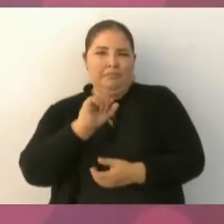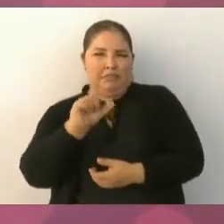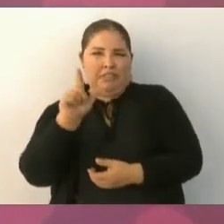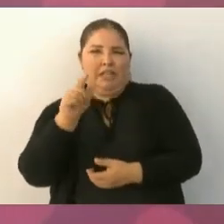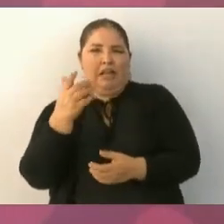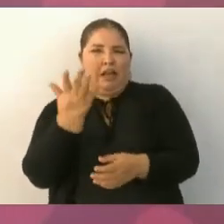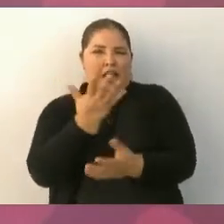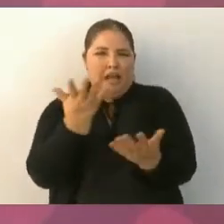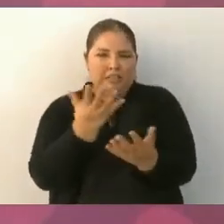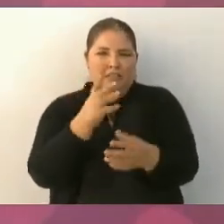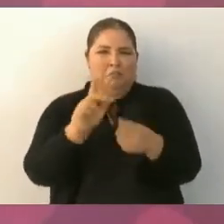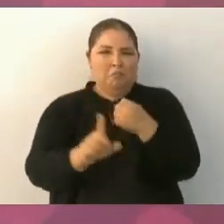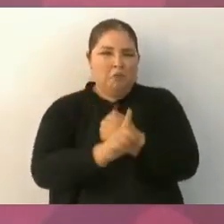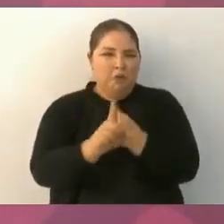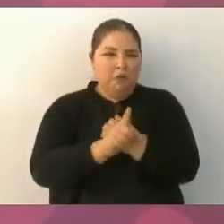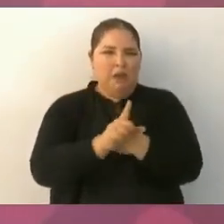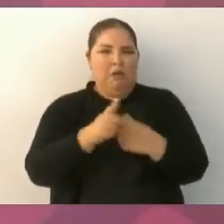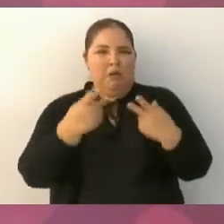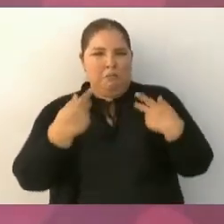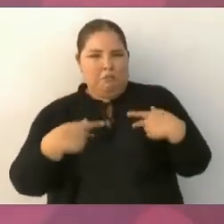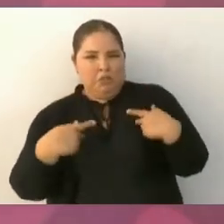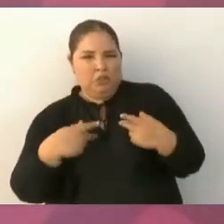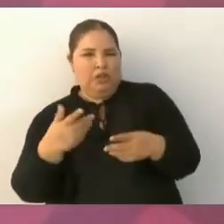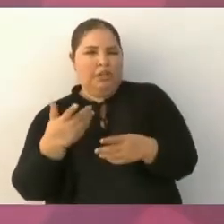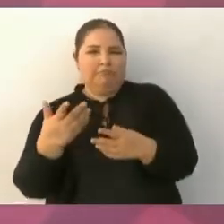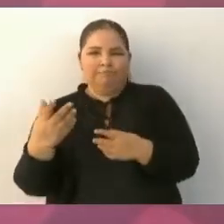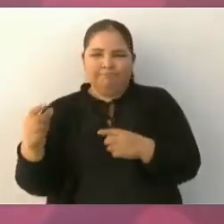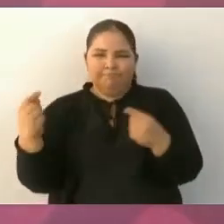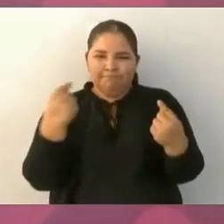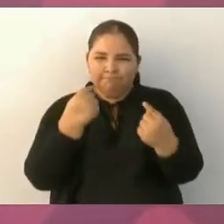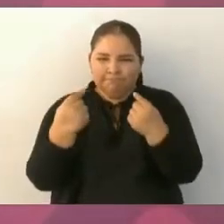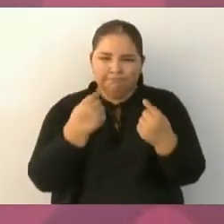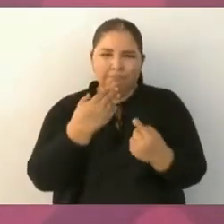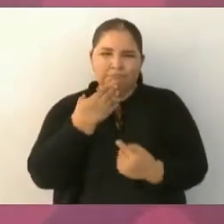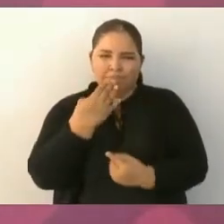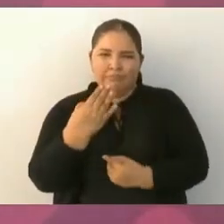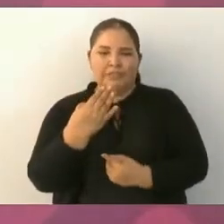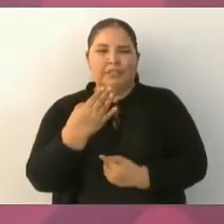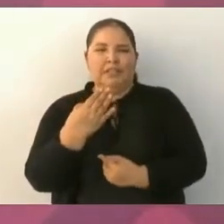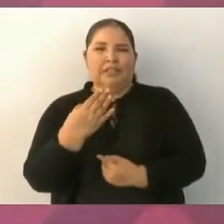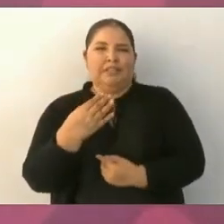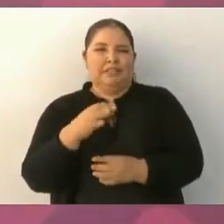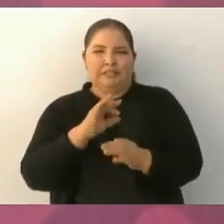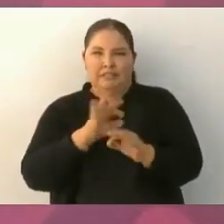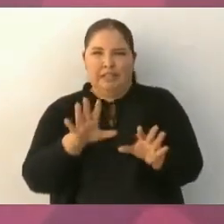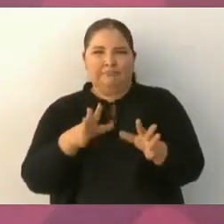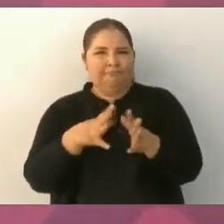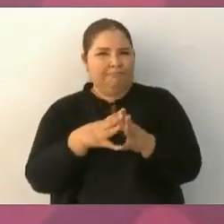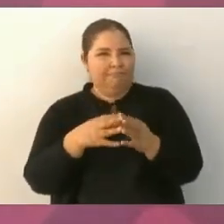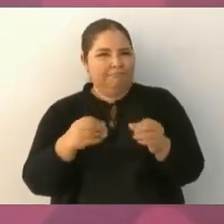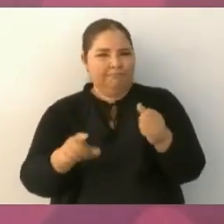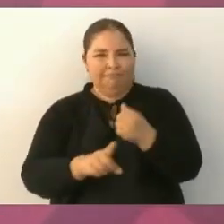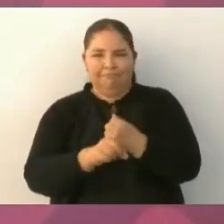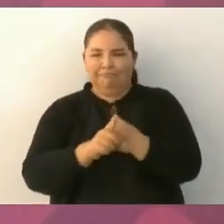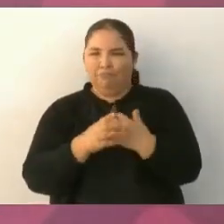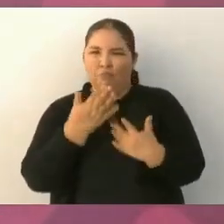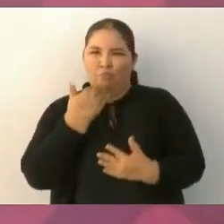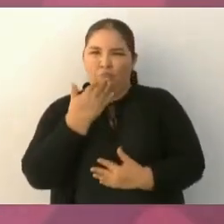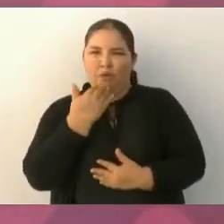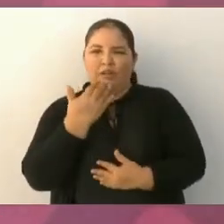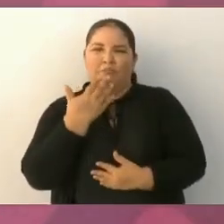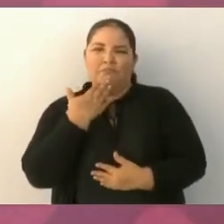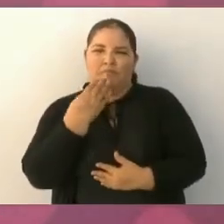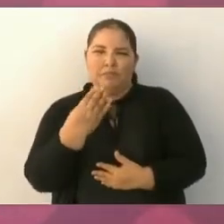los problemas de carácter social, como mencionaba el gobernador, ya el nuevo pueblo Santa María está allá y está muy decente, muy